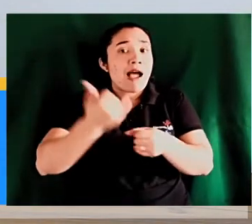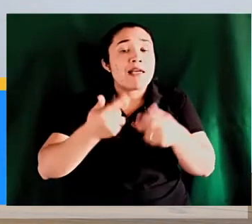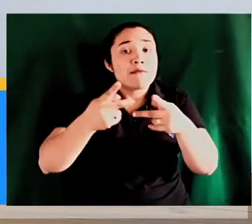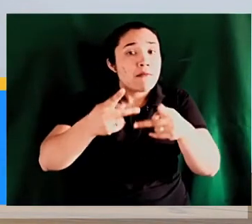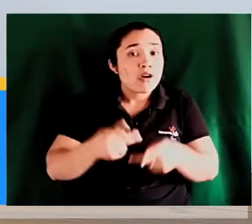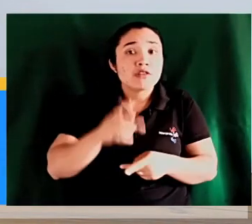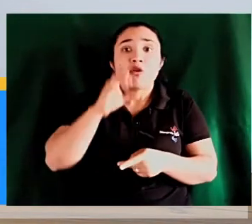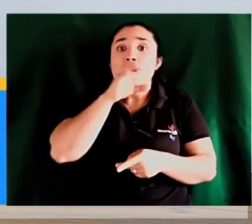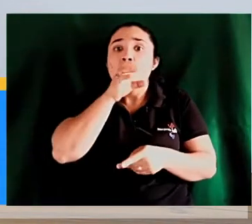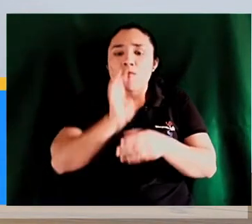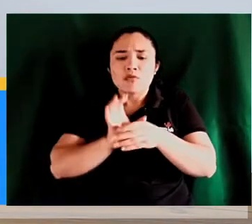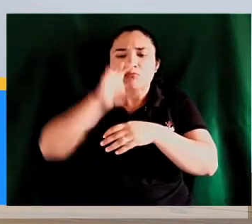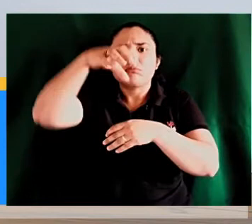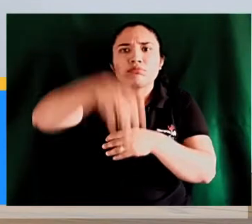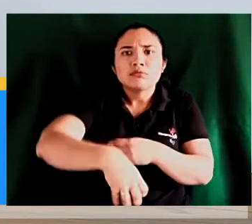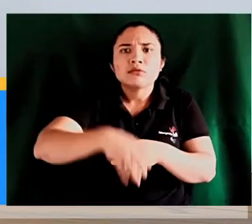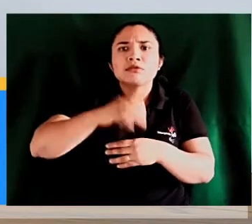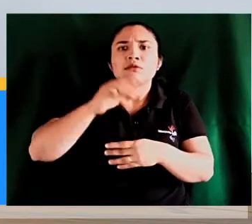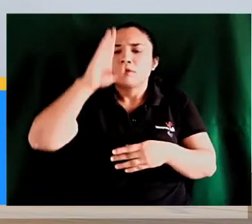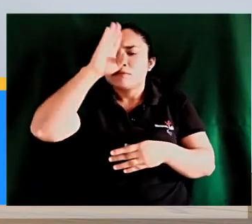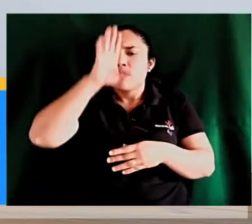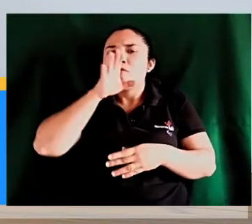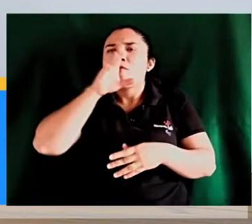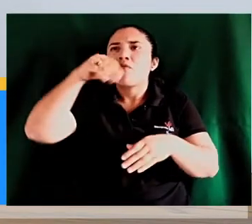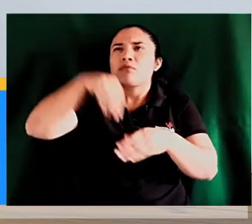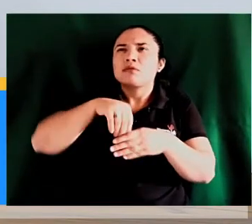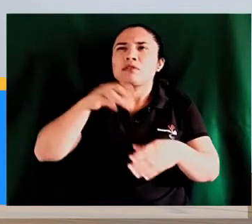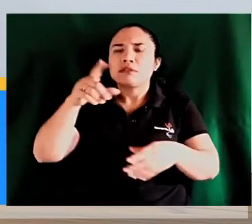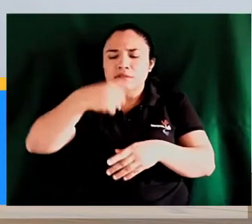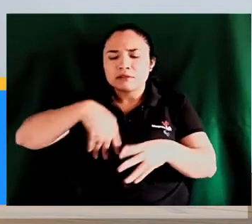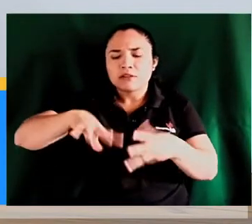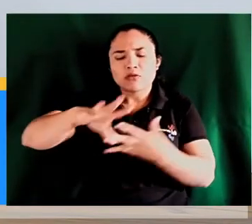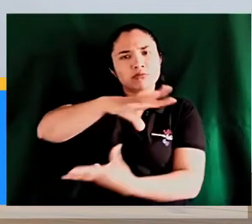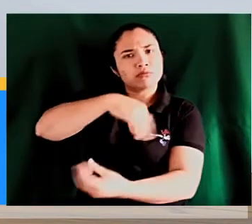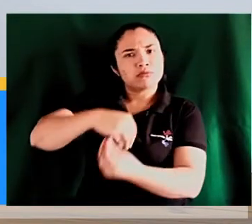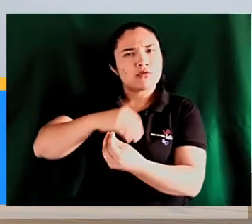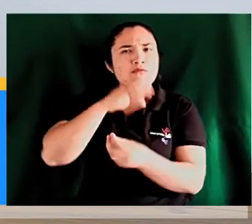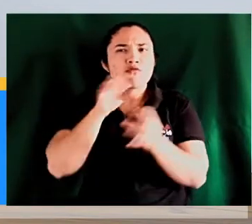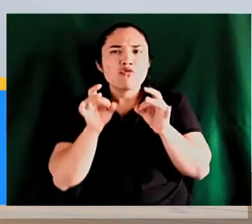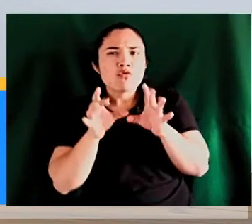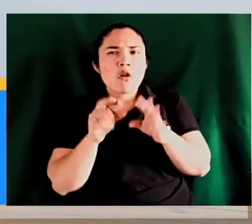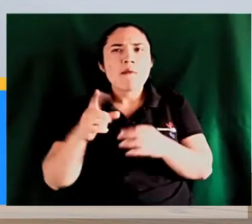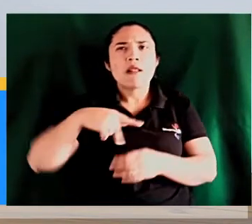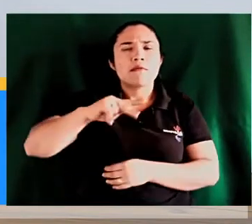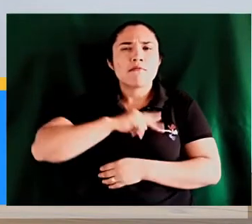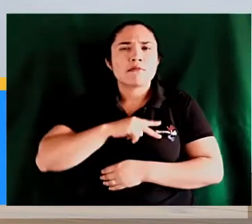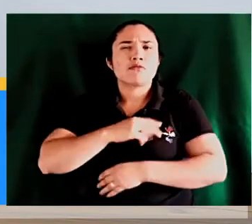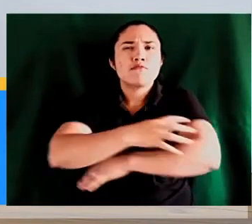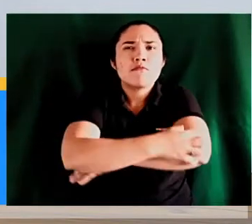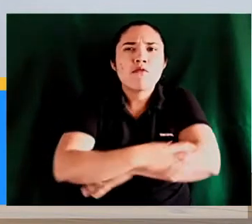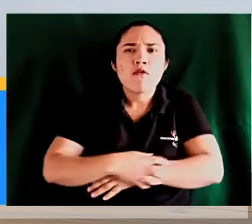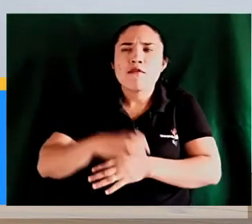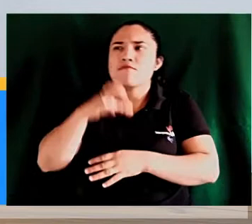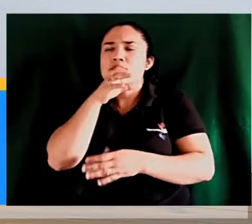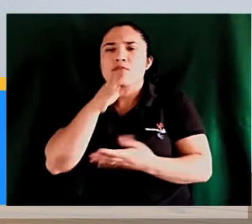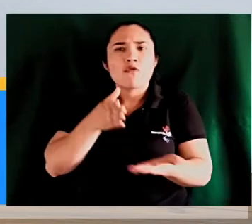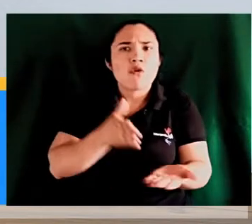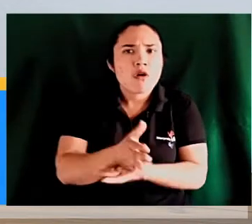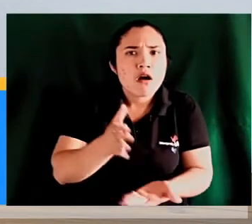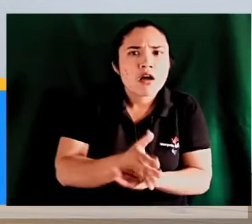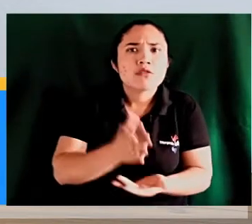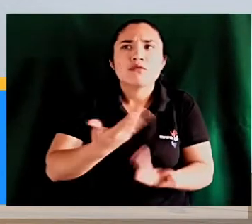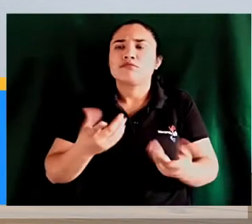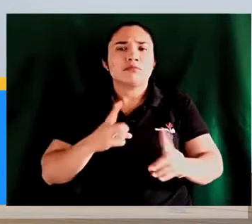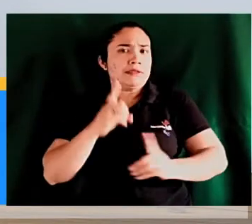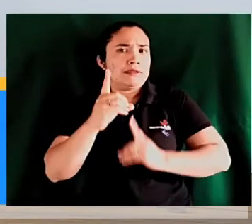proyecto territorial en el cual abordan sobre la realidad de una comunidad normalmente vulnerable para